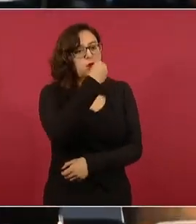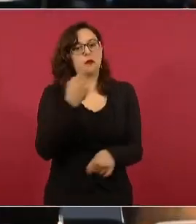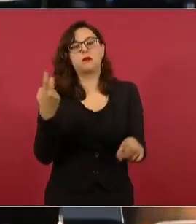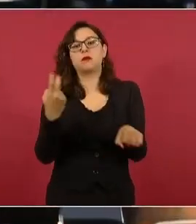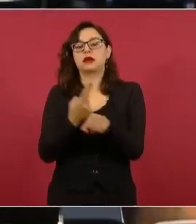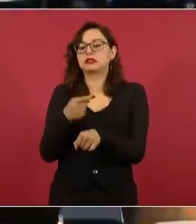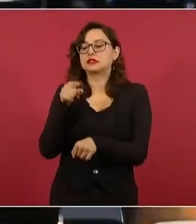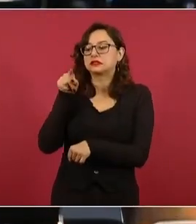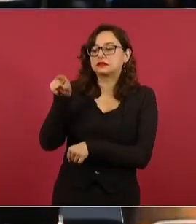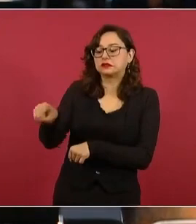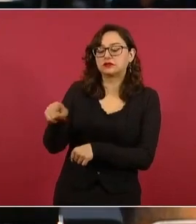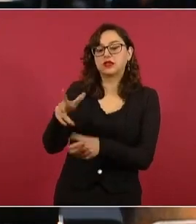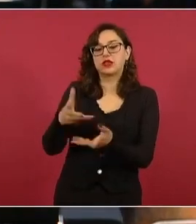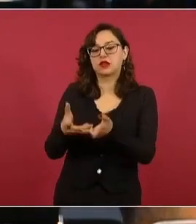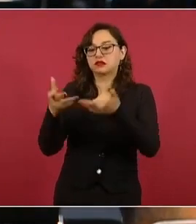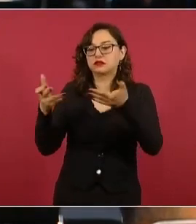calcáreo,